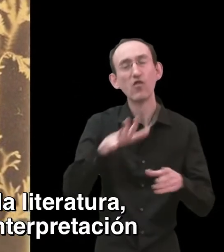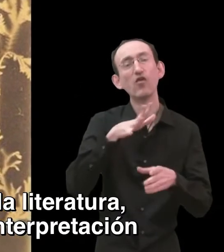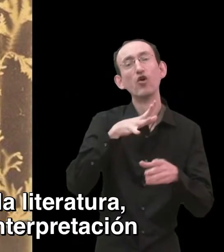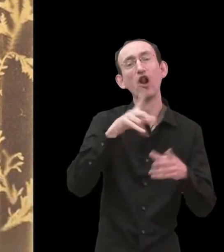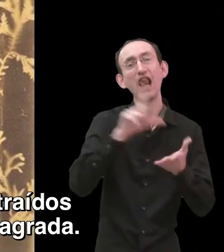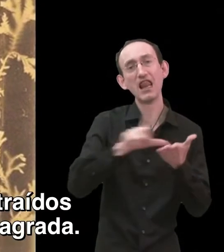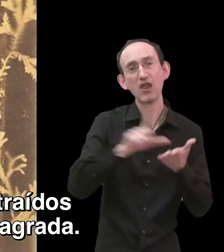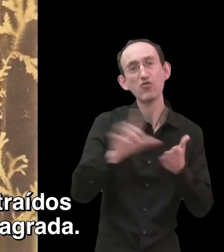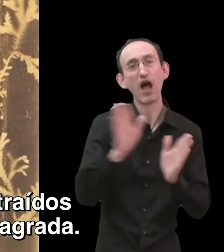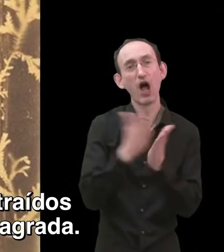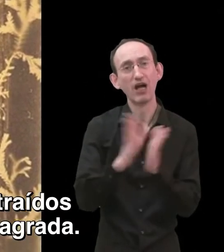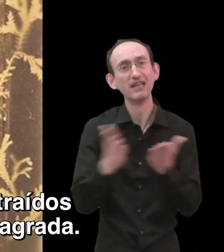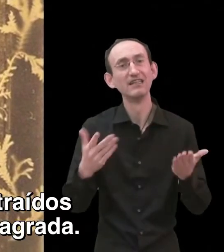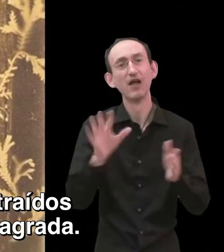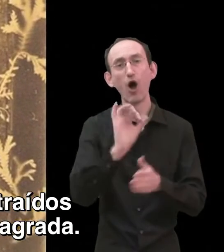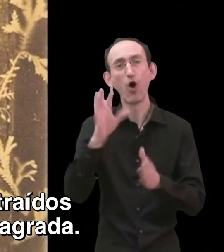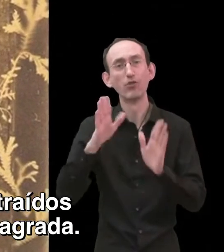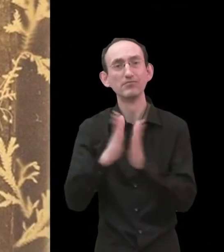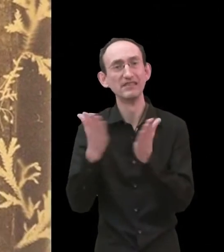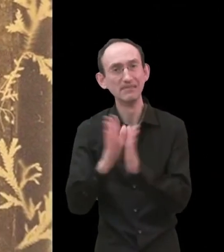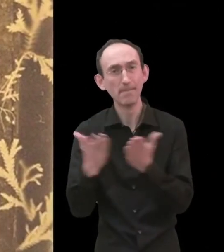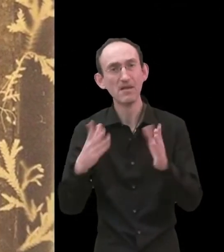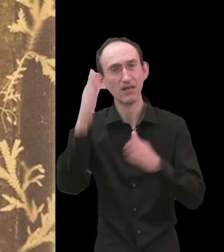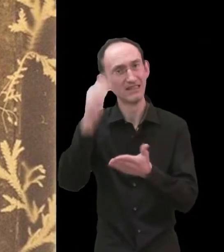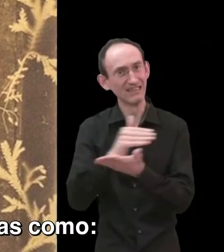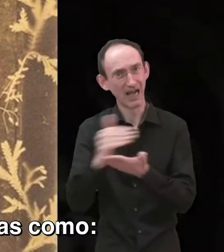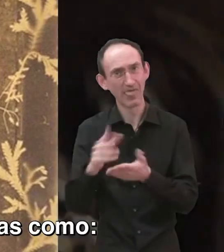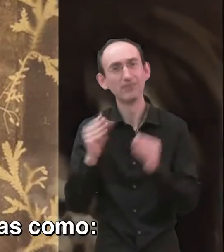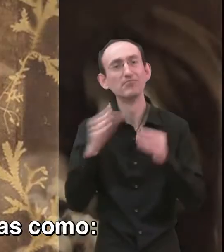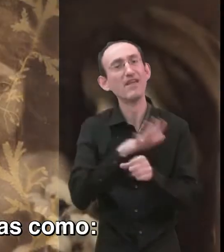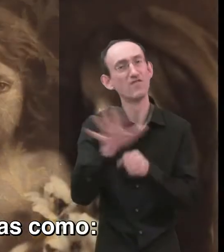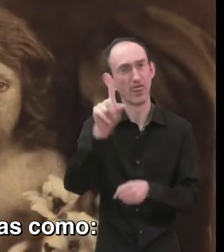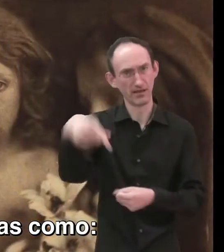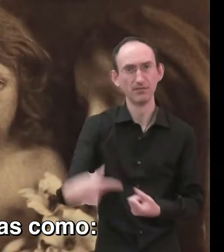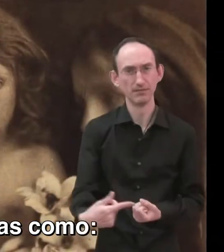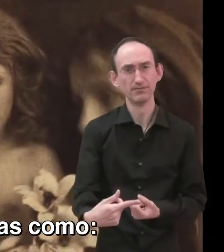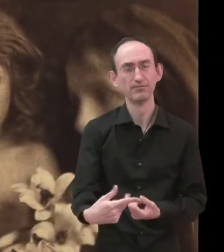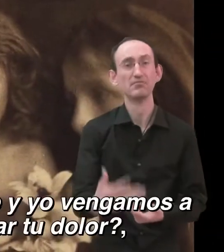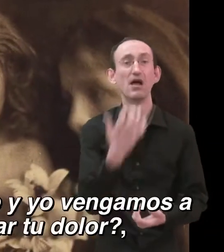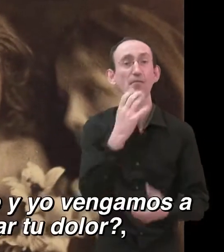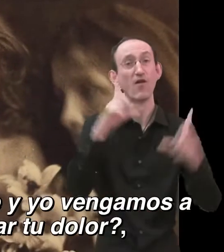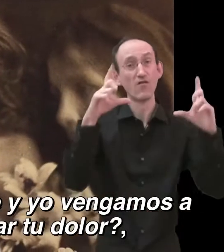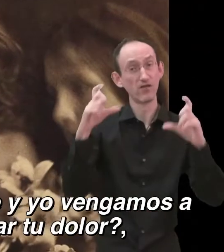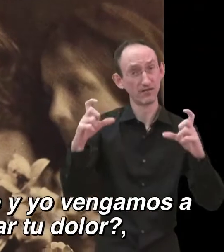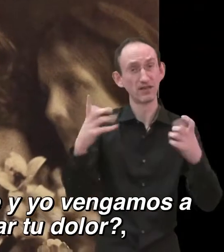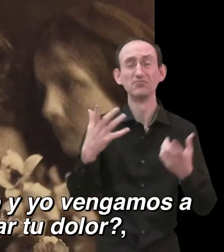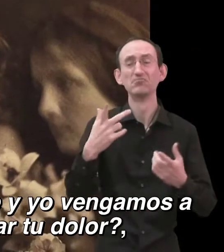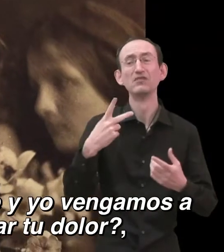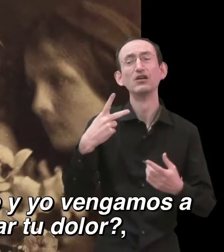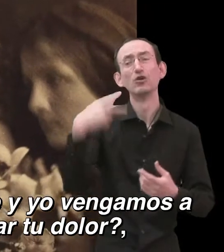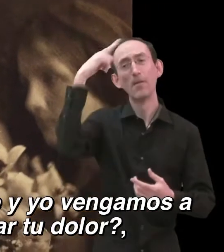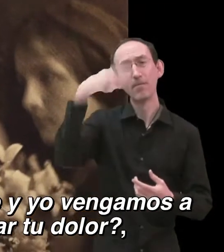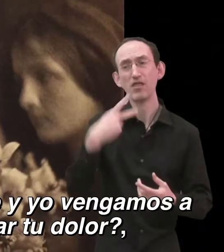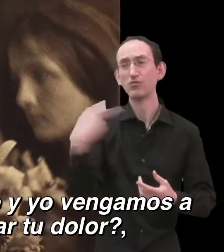la interpretación de pasajes extraídos de la historia sagrada. Así, en fotografías como «¿No deseas que tu padre y